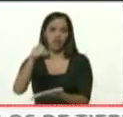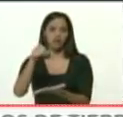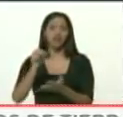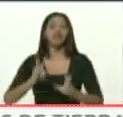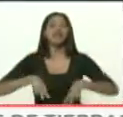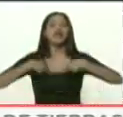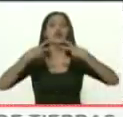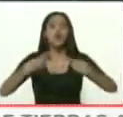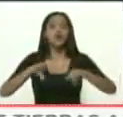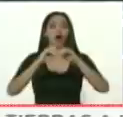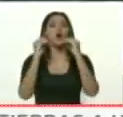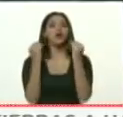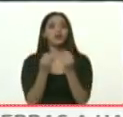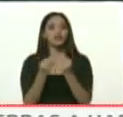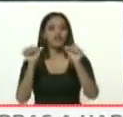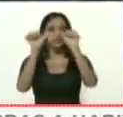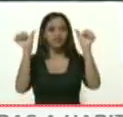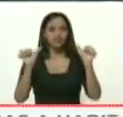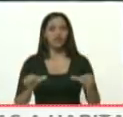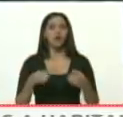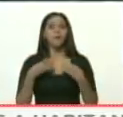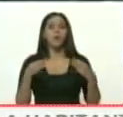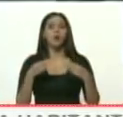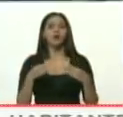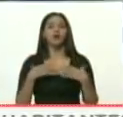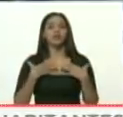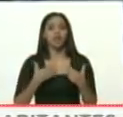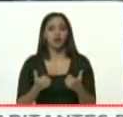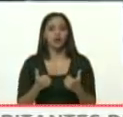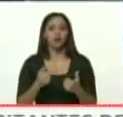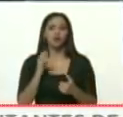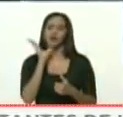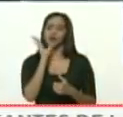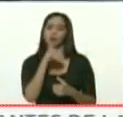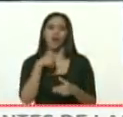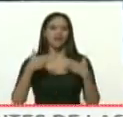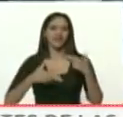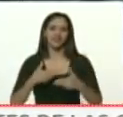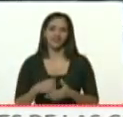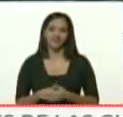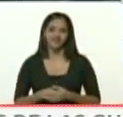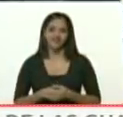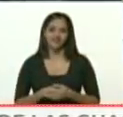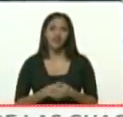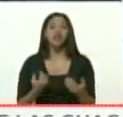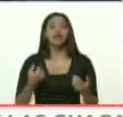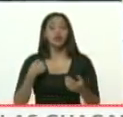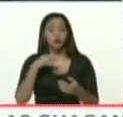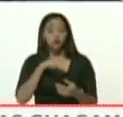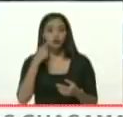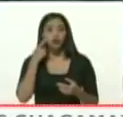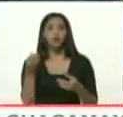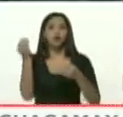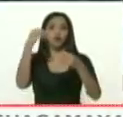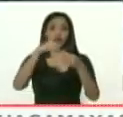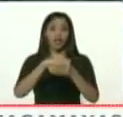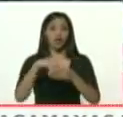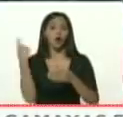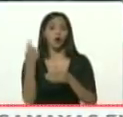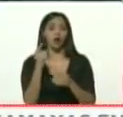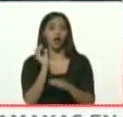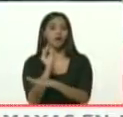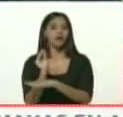nueva organización del sistema público de salud, no hay delito. Claro. Y lo hemos incorporado entre jornadas